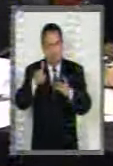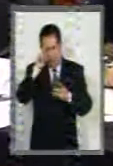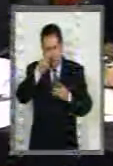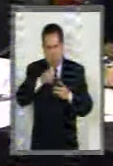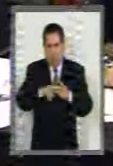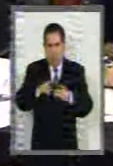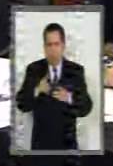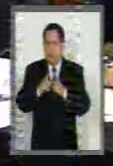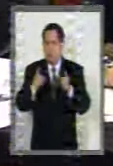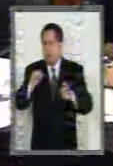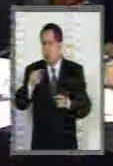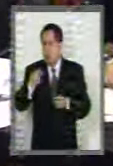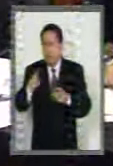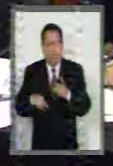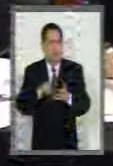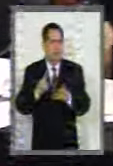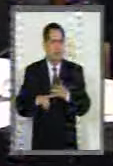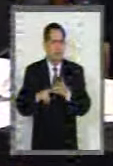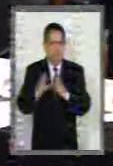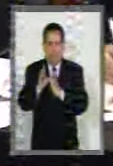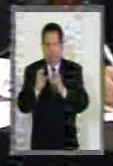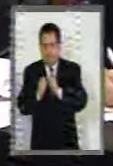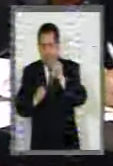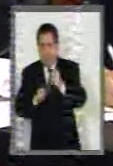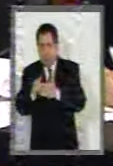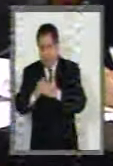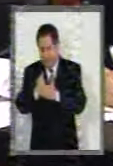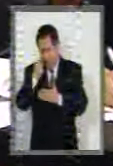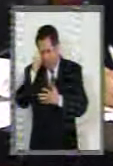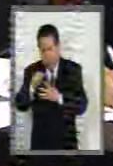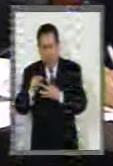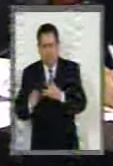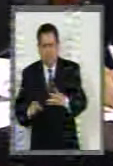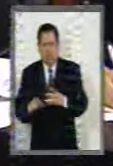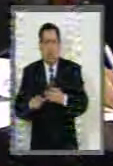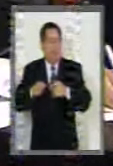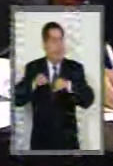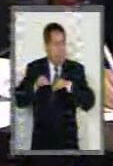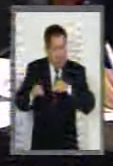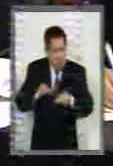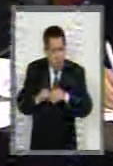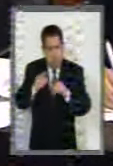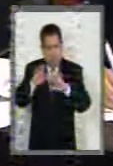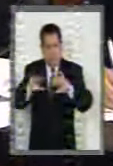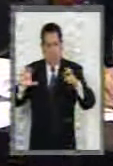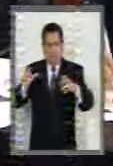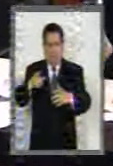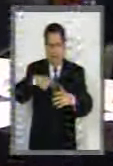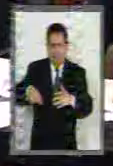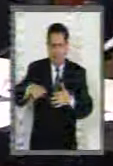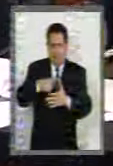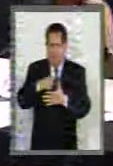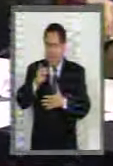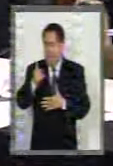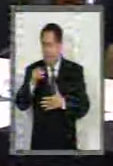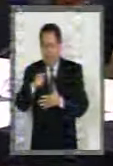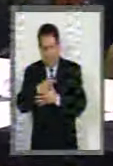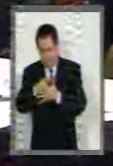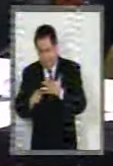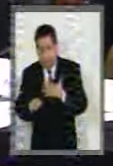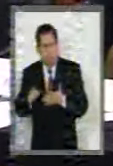Desarrollo Metropolitano, el Constituyente de la Ciudad de México, los trabajos de parlamentarios por el hábitat, en